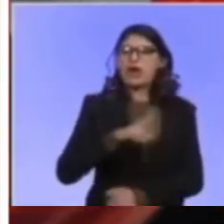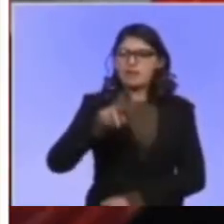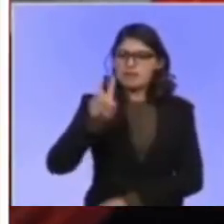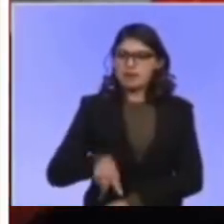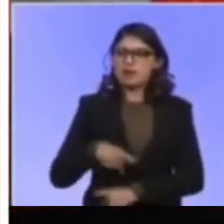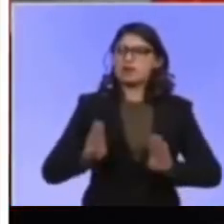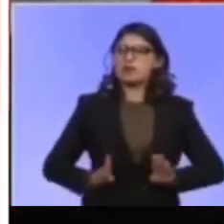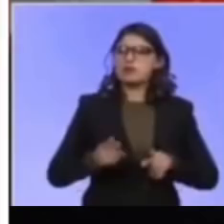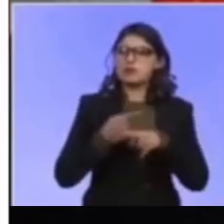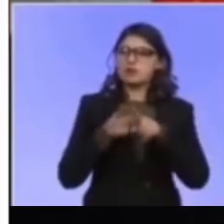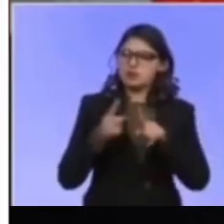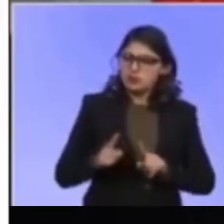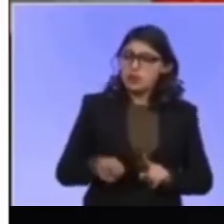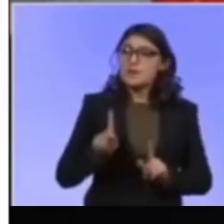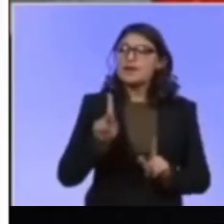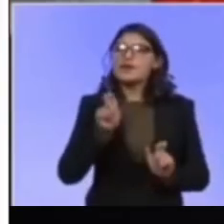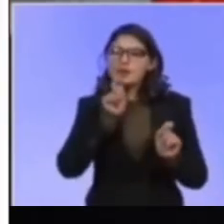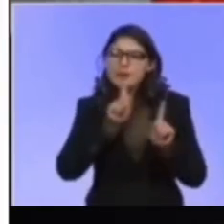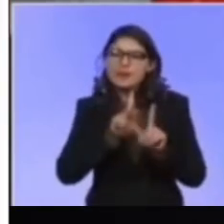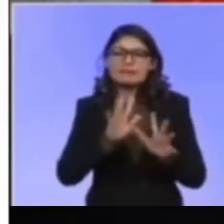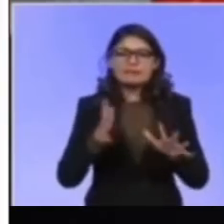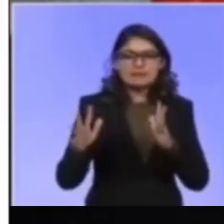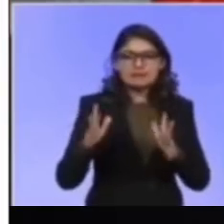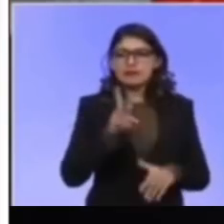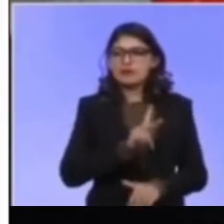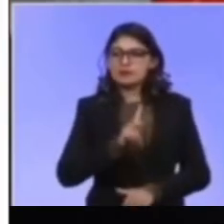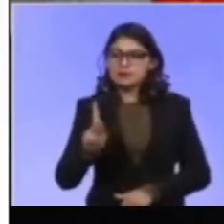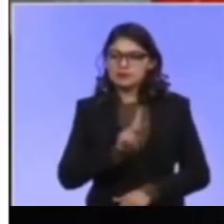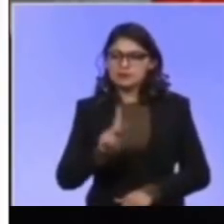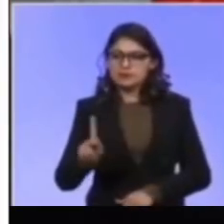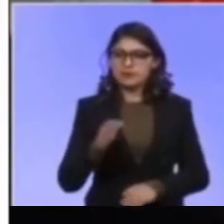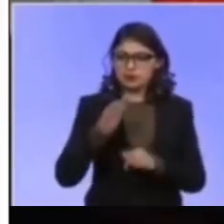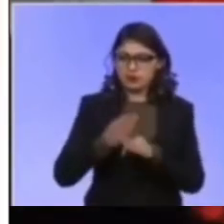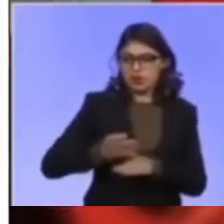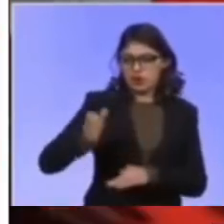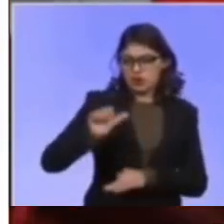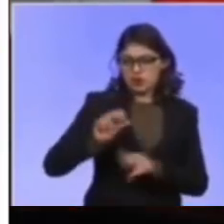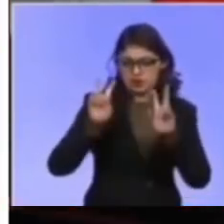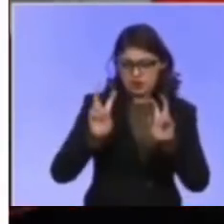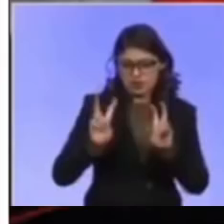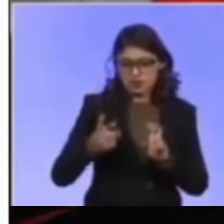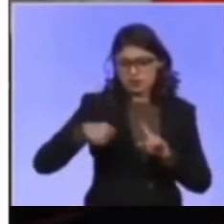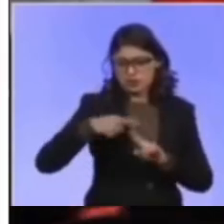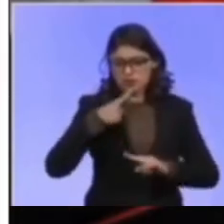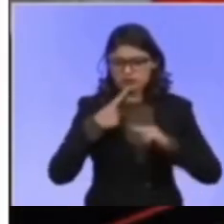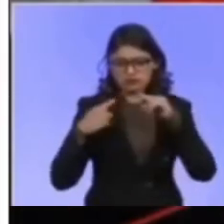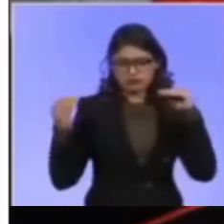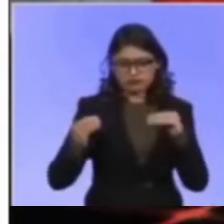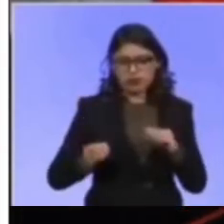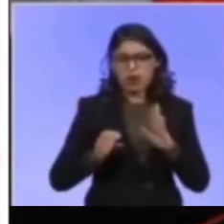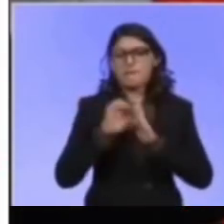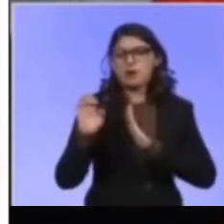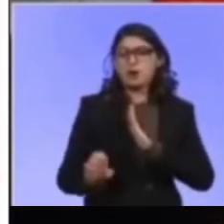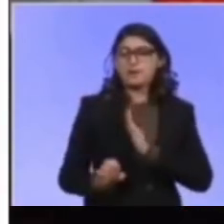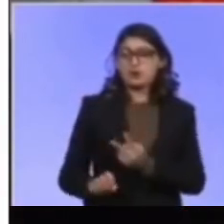pero también similitudes en los casos que analizar creo que hoy analizamos similitudes por ejemplo en que ambos